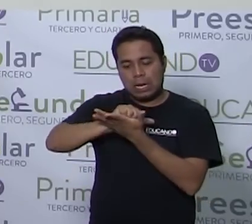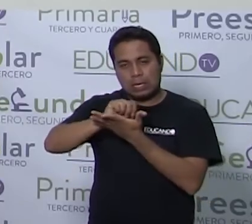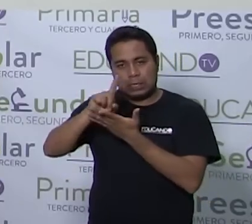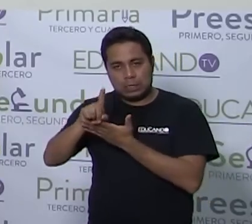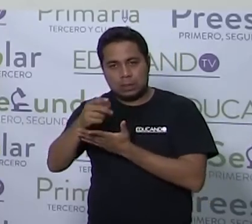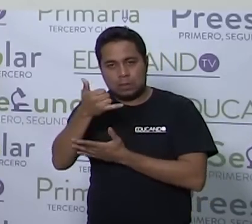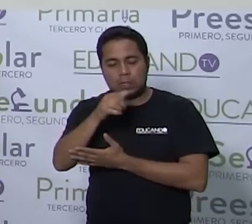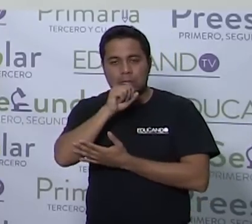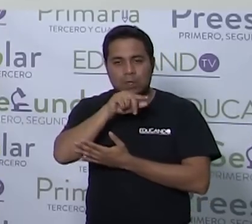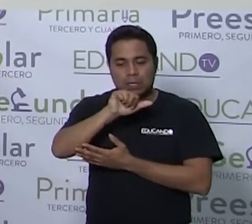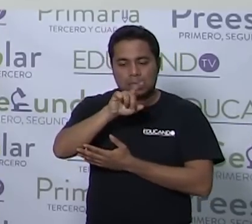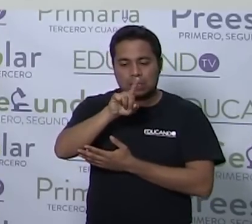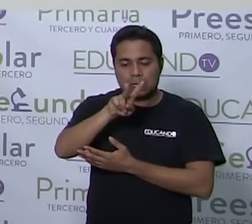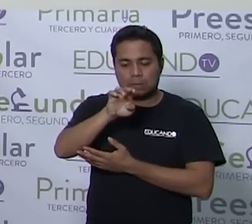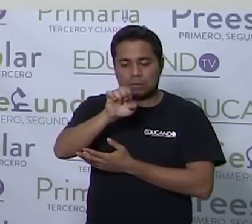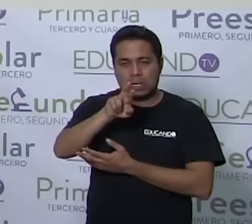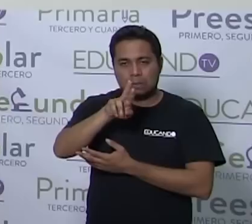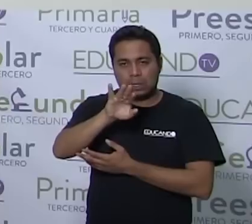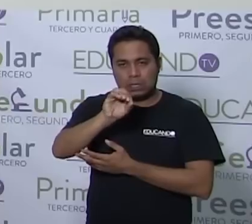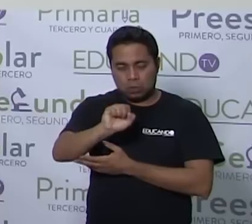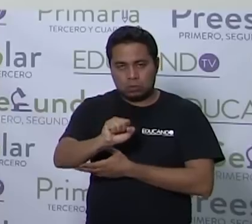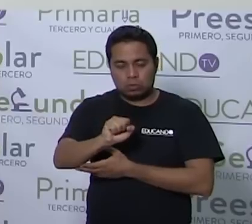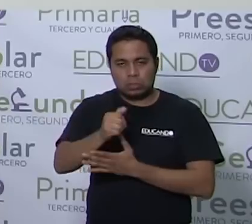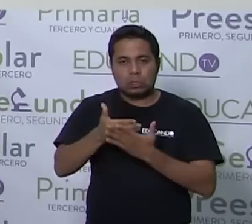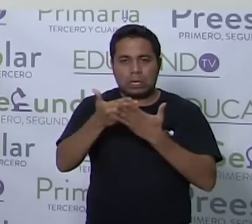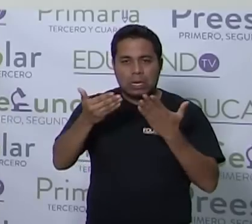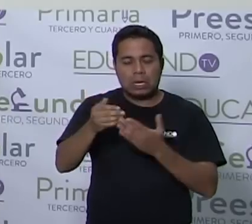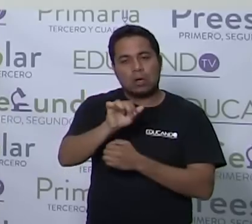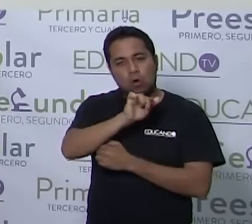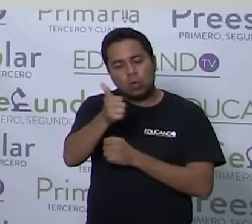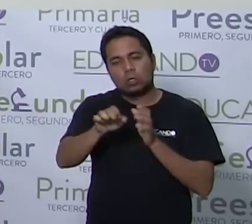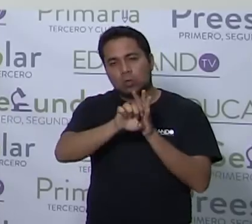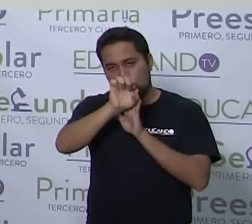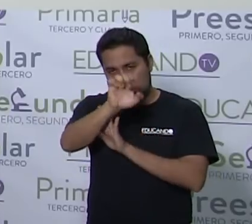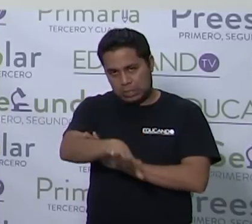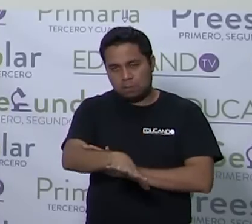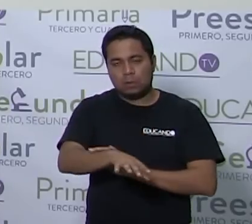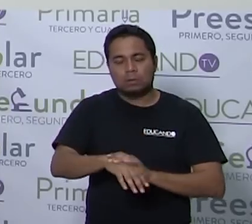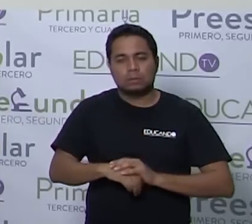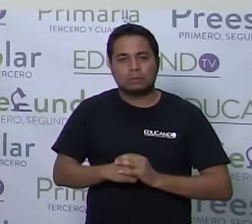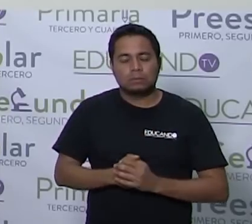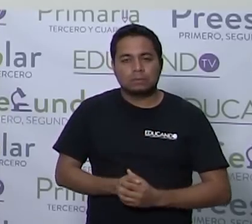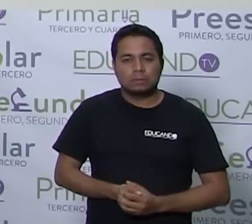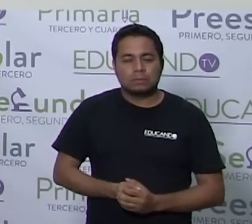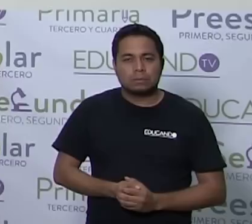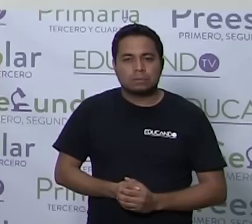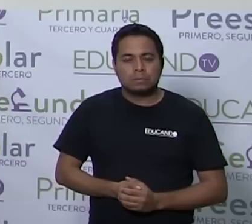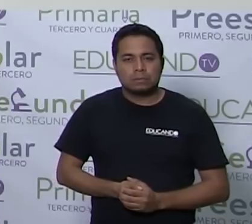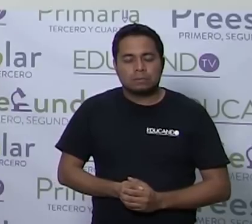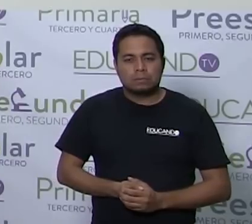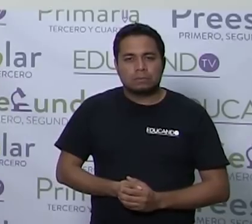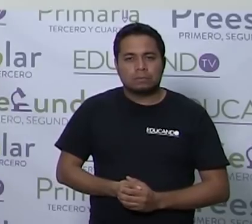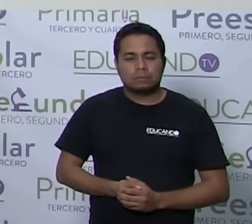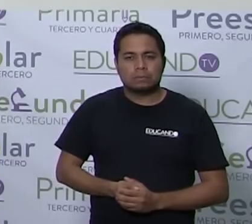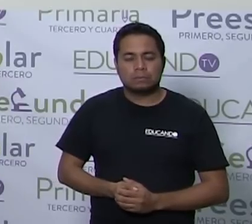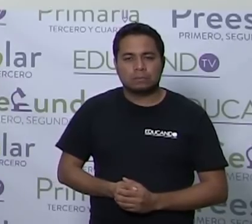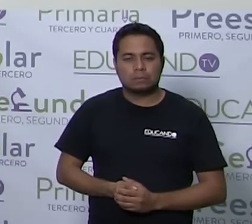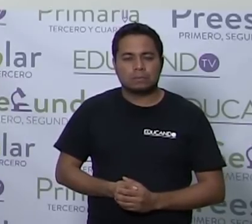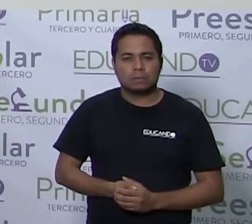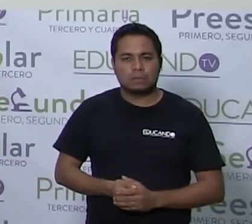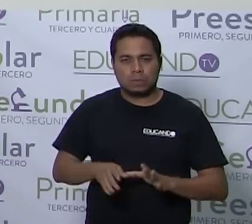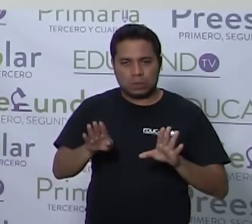adjetivos y de los adverbios. Vamos a hacer otro ejemplo de